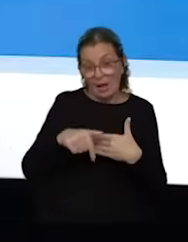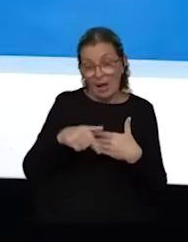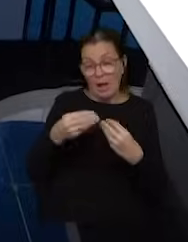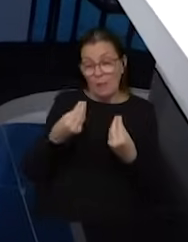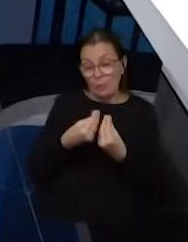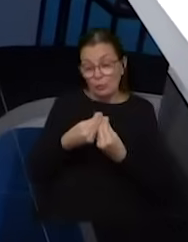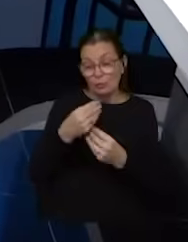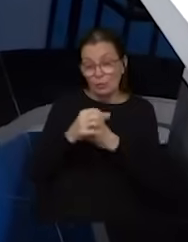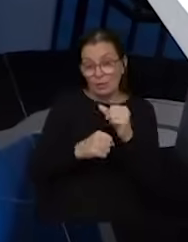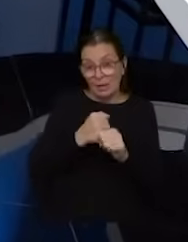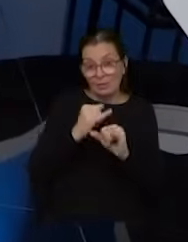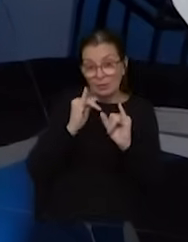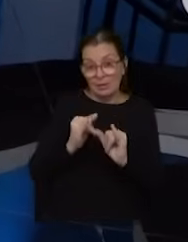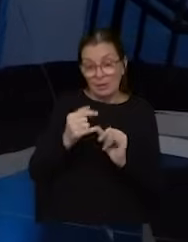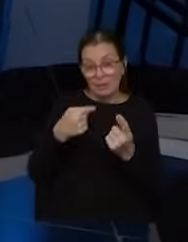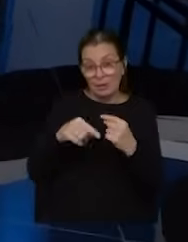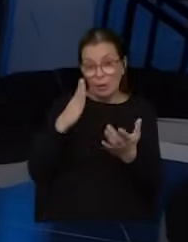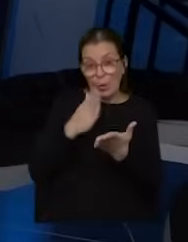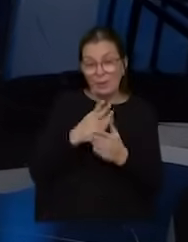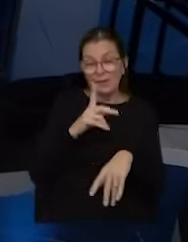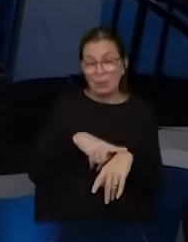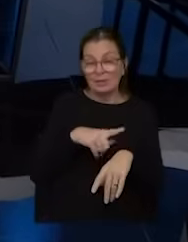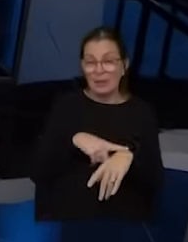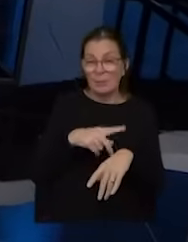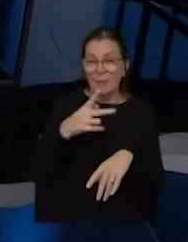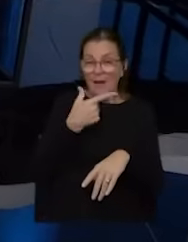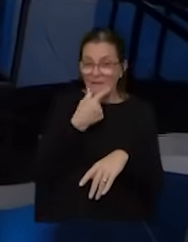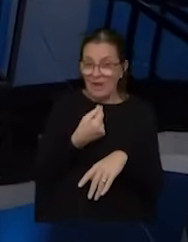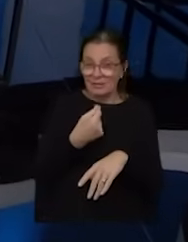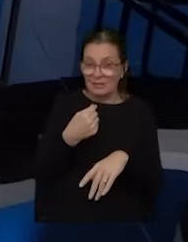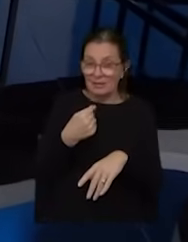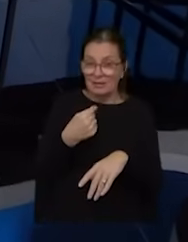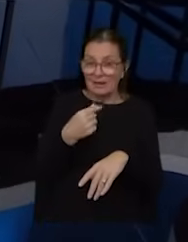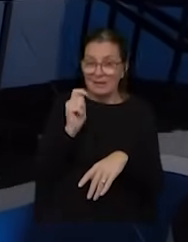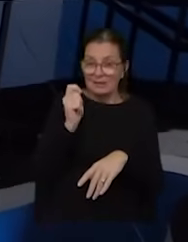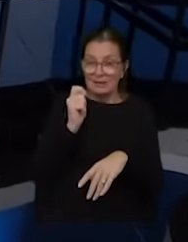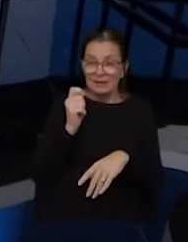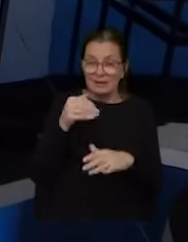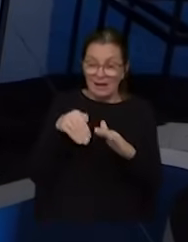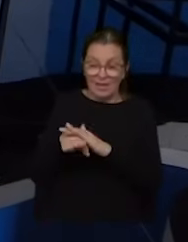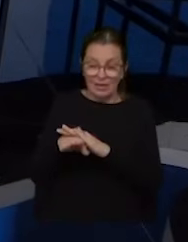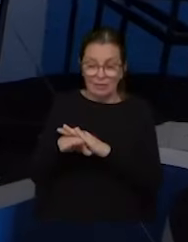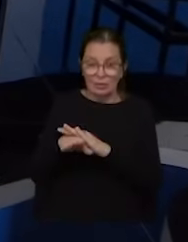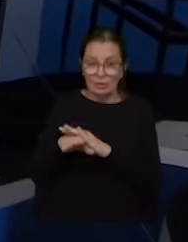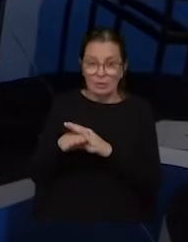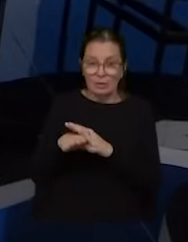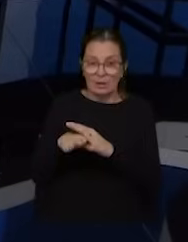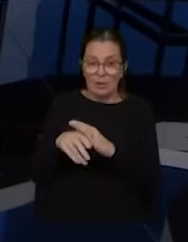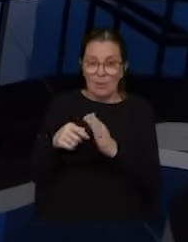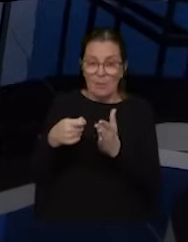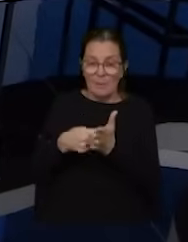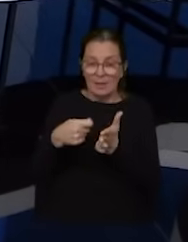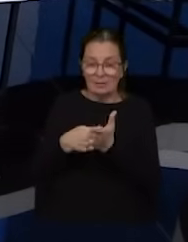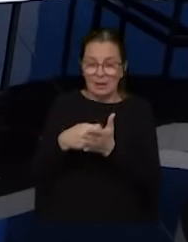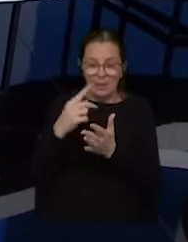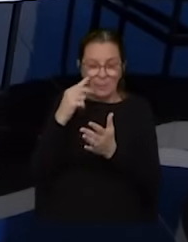muchos años que sí pero que de en este último tiempo se le ha facilitado la vida a quienes están eh con plata mal vida en